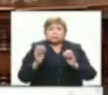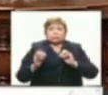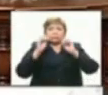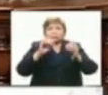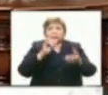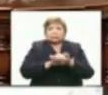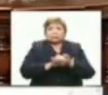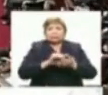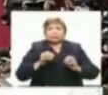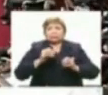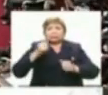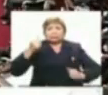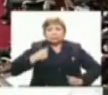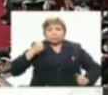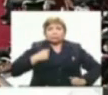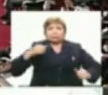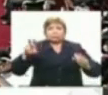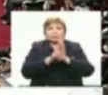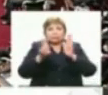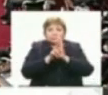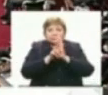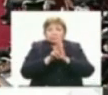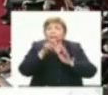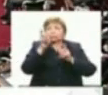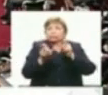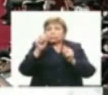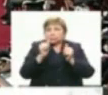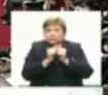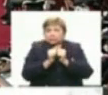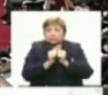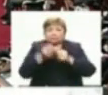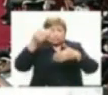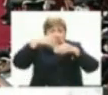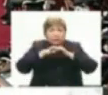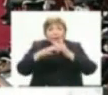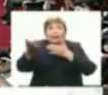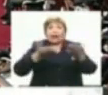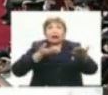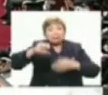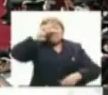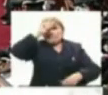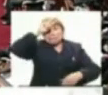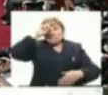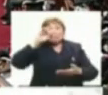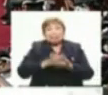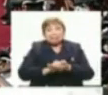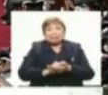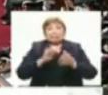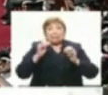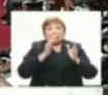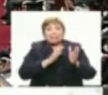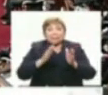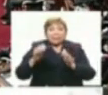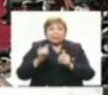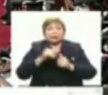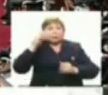Promoveremos el ingreso al servicio militar voluntario con la creación del programa Ingresa a Servir a tu Patria y Asegura tu Preparación para